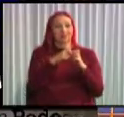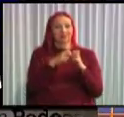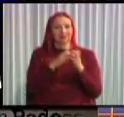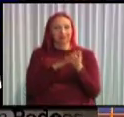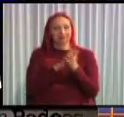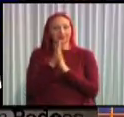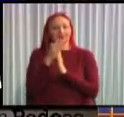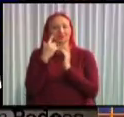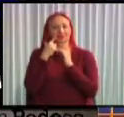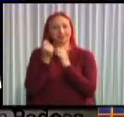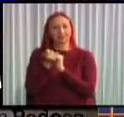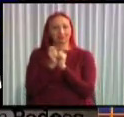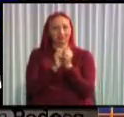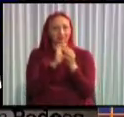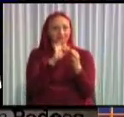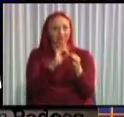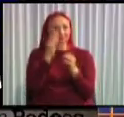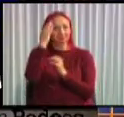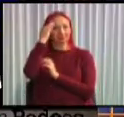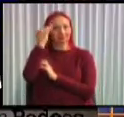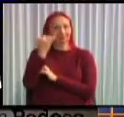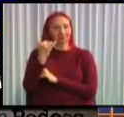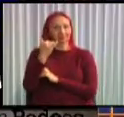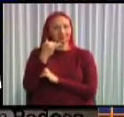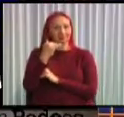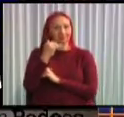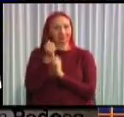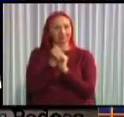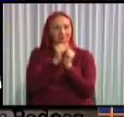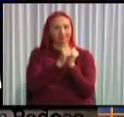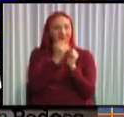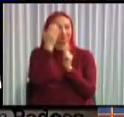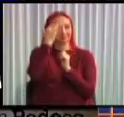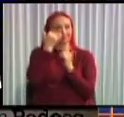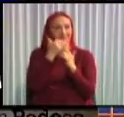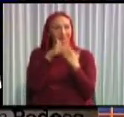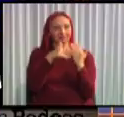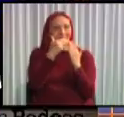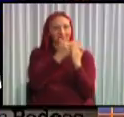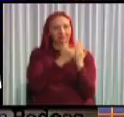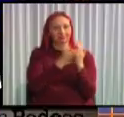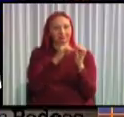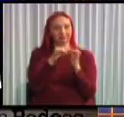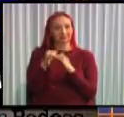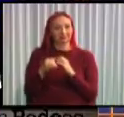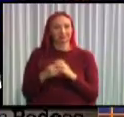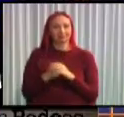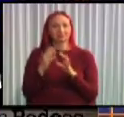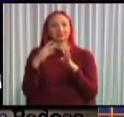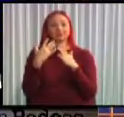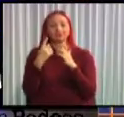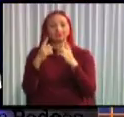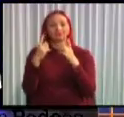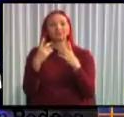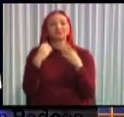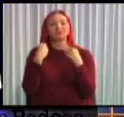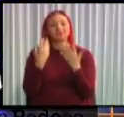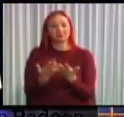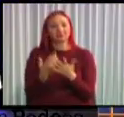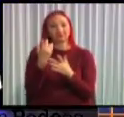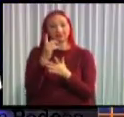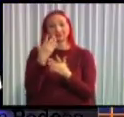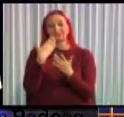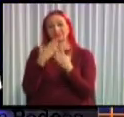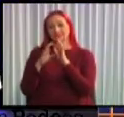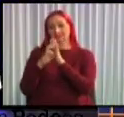dice, se cambian por... Sí, las chupetas electrónicas se cambian por todos esos juegos. ¿Cómo lograr? Si ustedes, porque